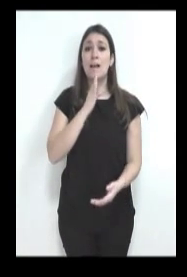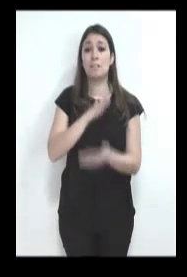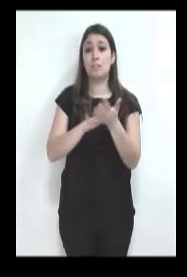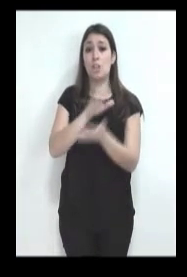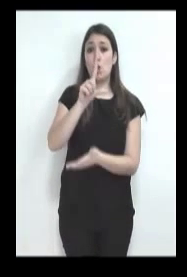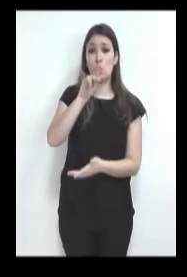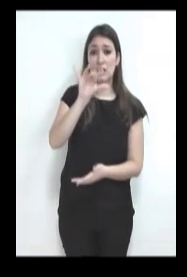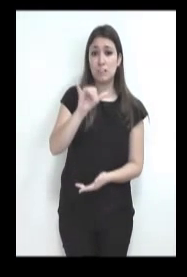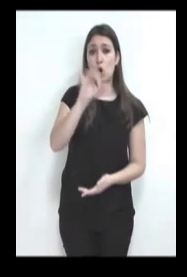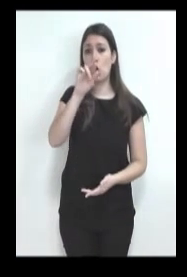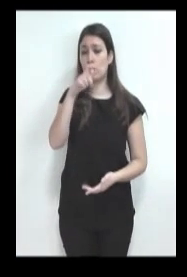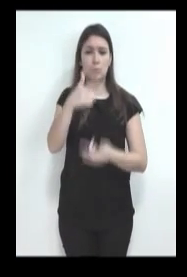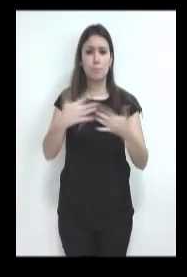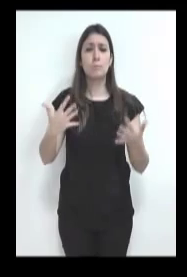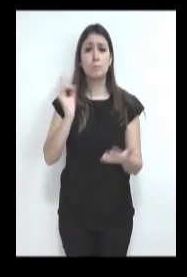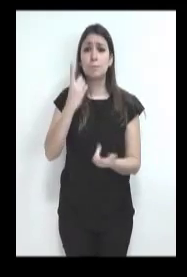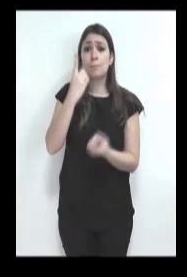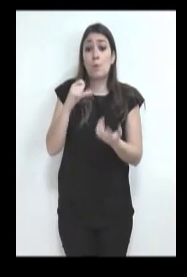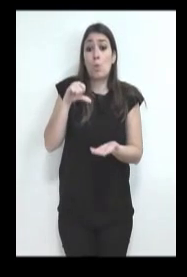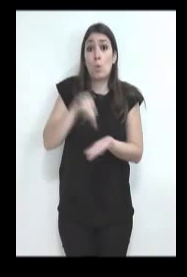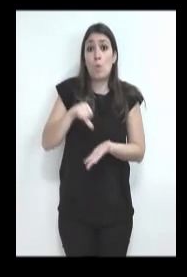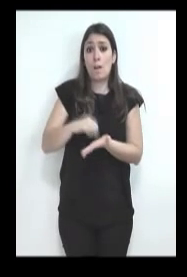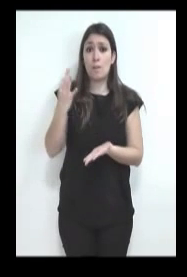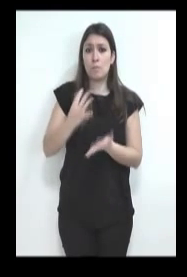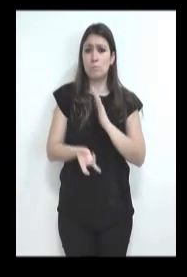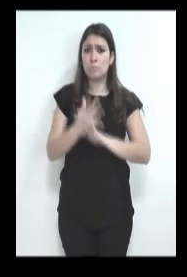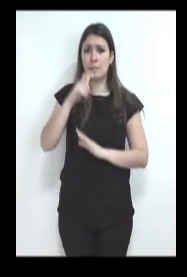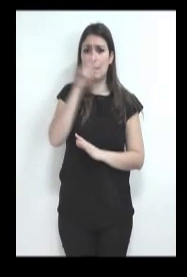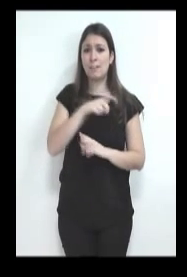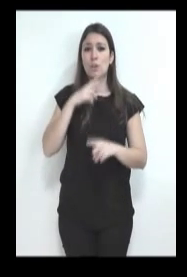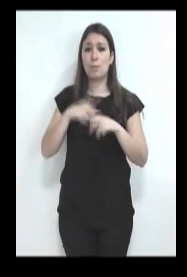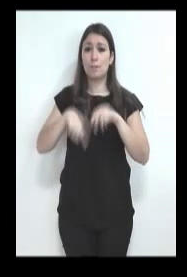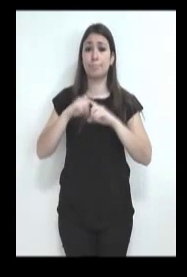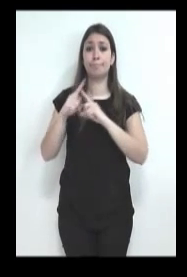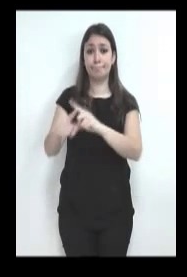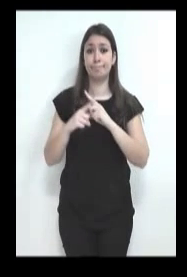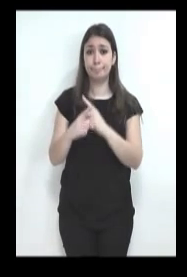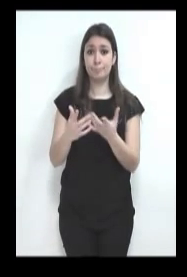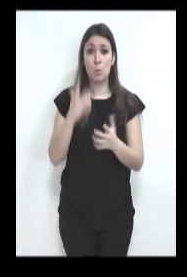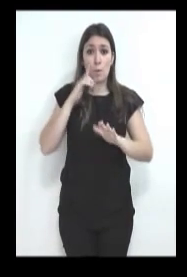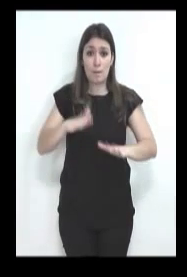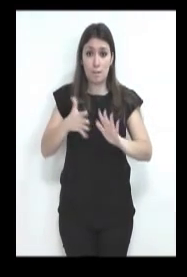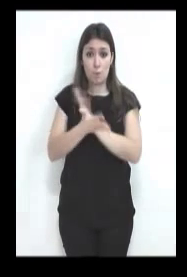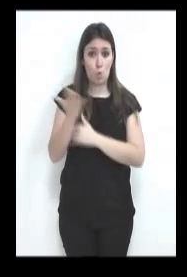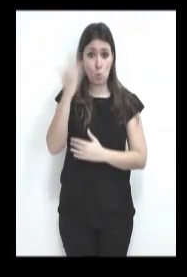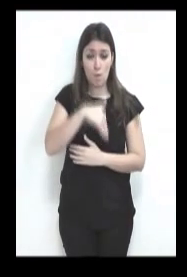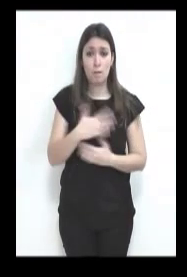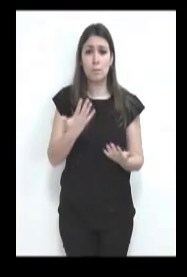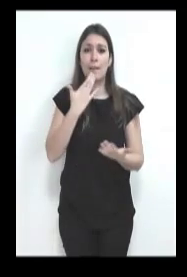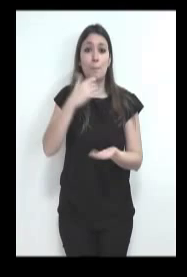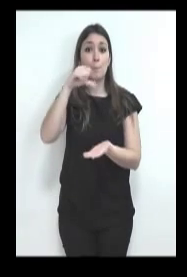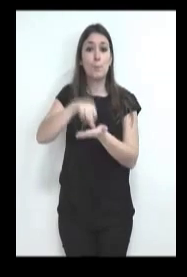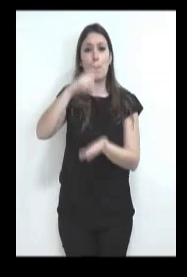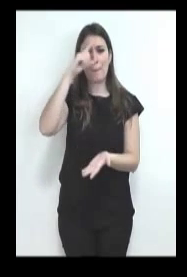y Jorge y tal, que hay ciudades en las que existe una población flotante, una población con un elevado nivel de movilidad. Madrid es